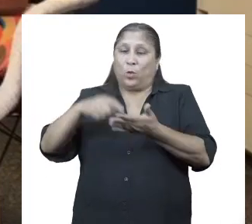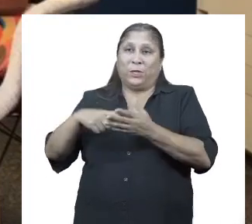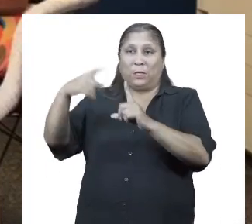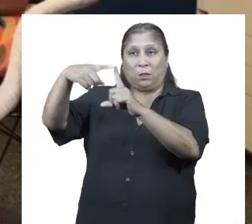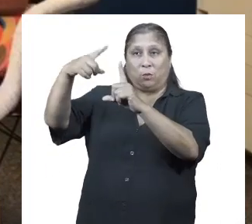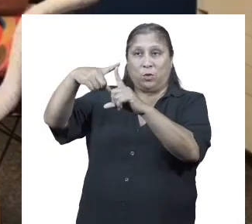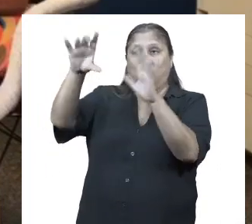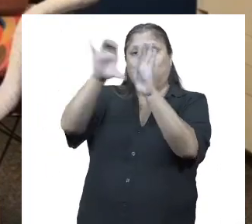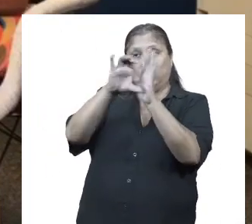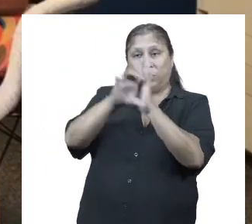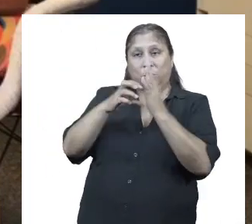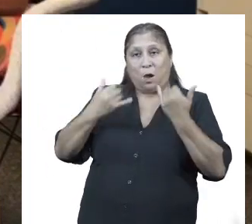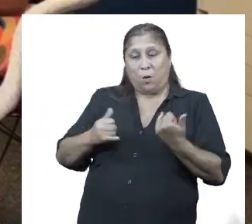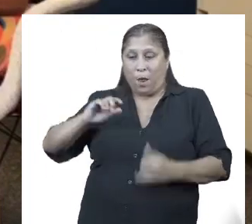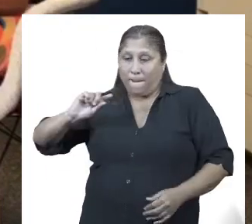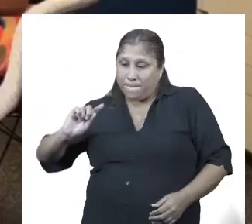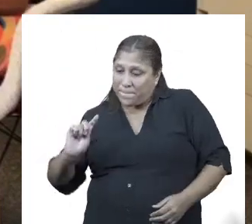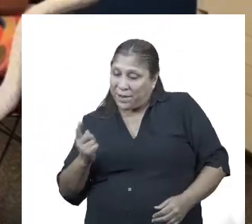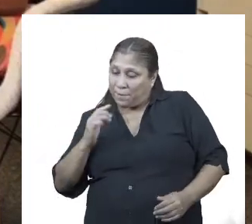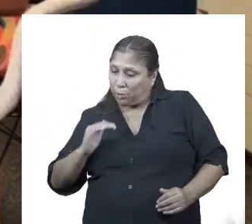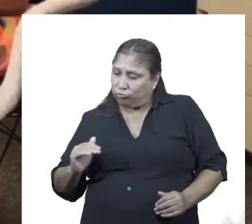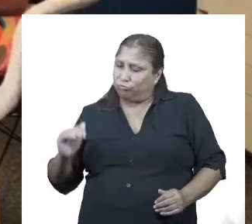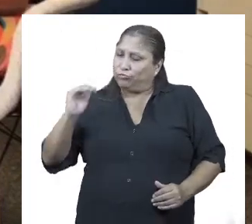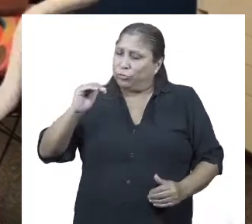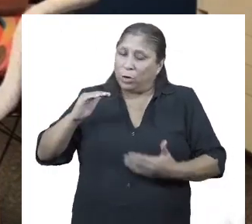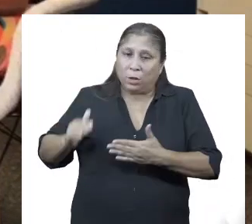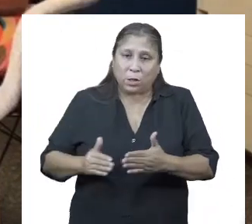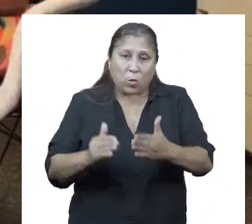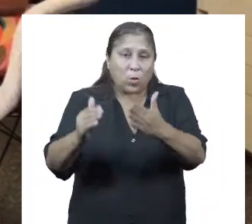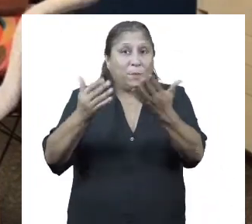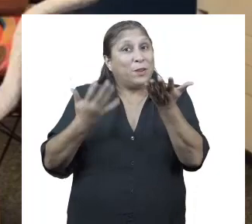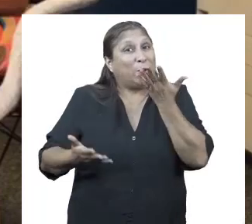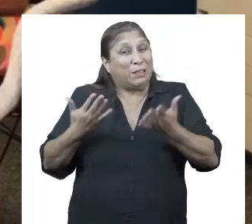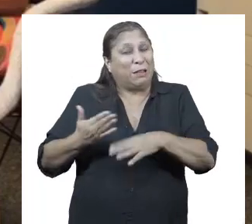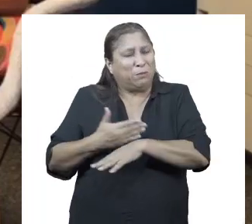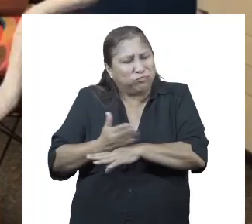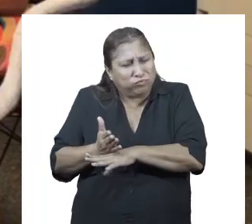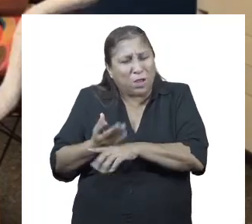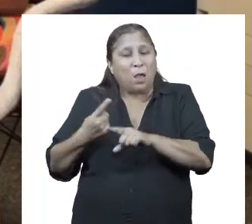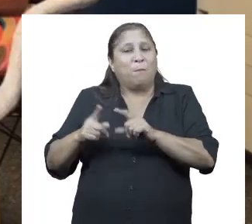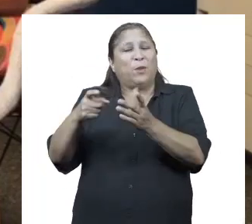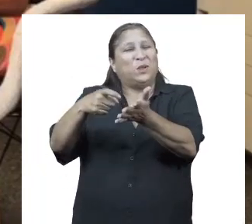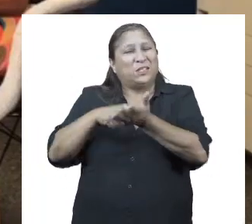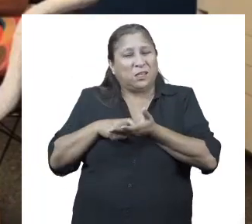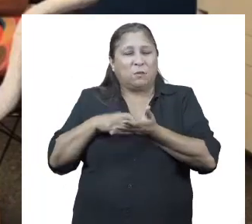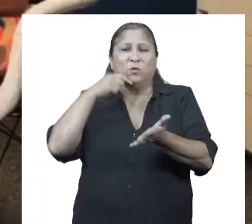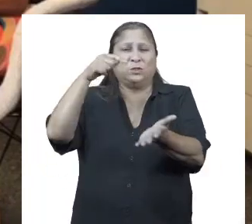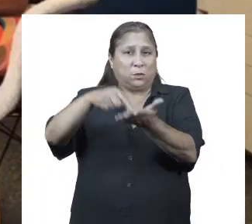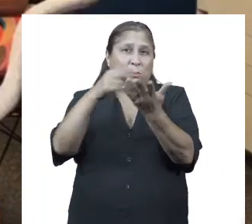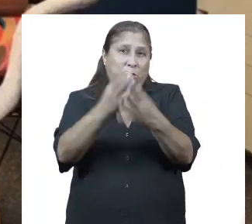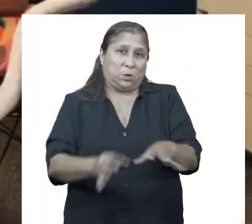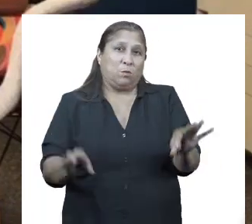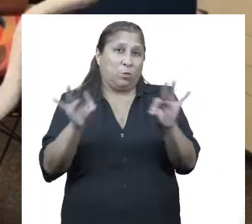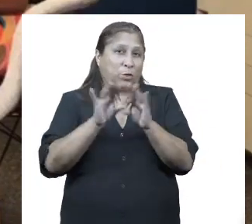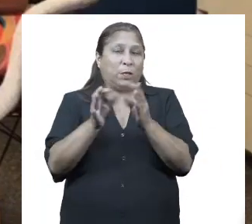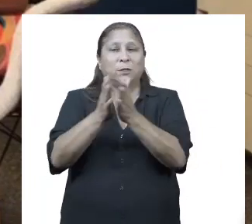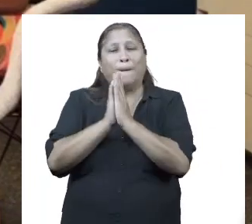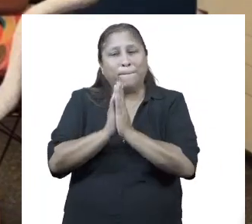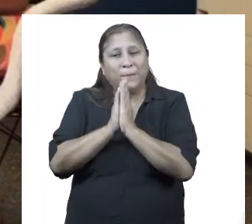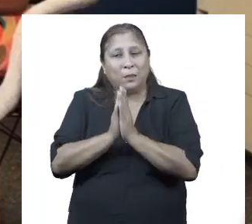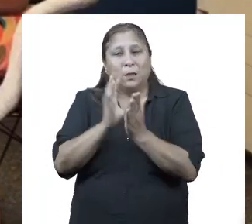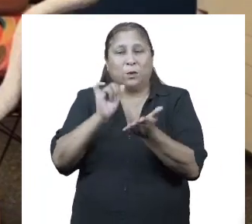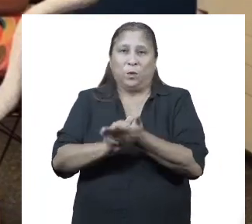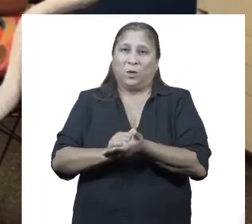Tribunal Constitucional, estamos recién en el primer peldaño de un camino que puede demorar, pero que exigimos, y eso es importante